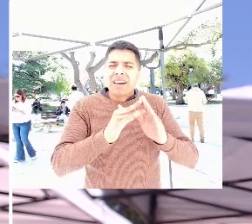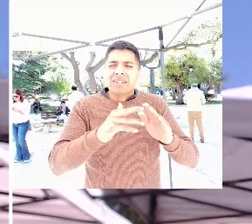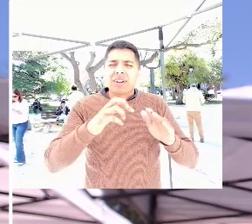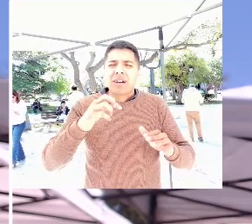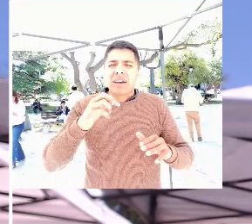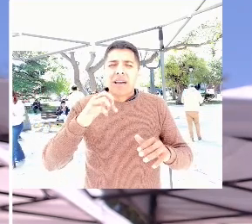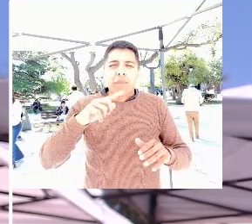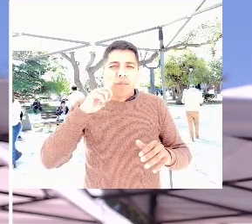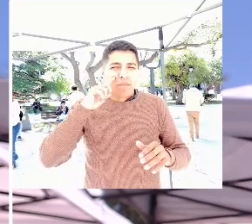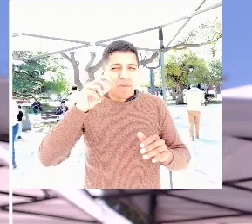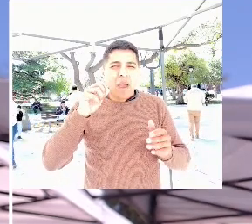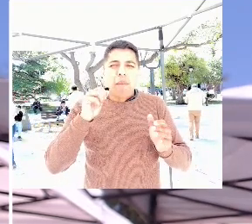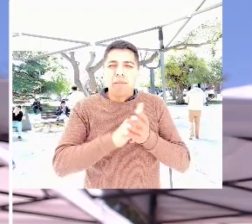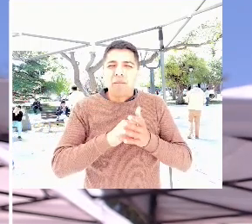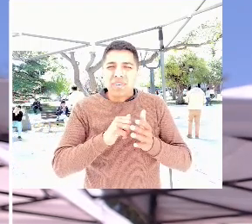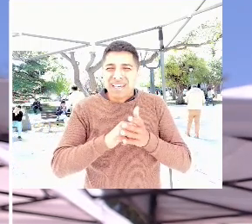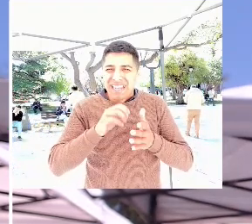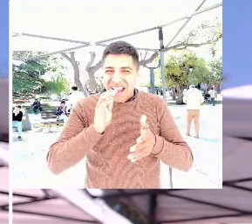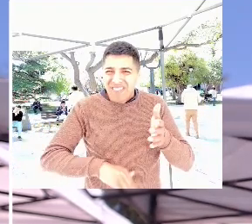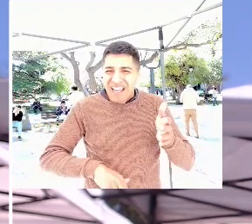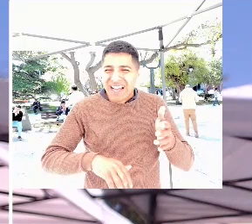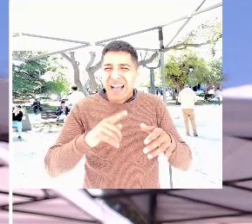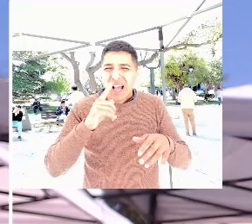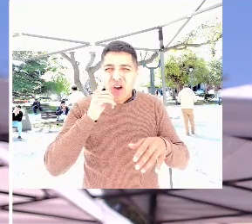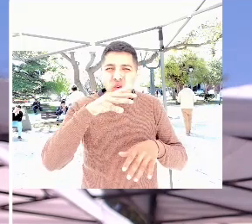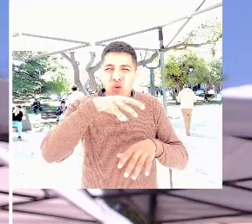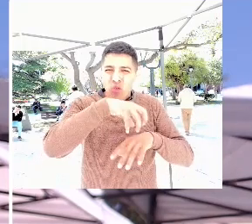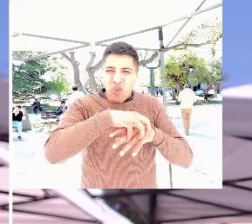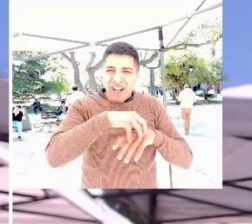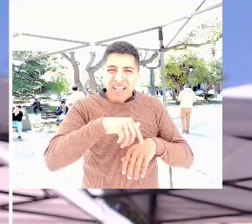Piedra Blanca es un asentamiento que está al oeste de Godoy Cruz,